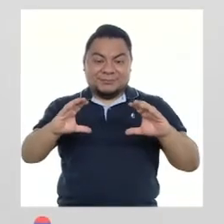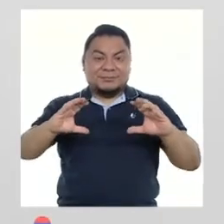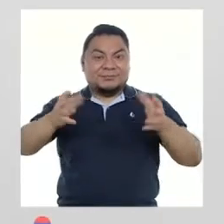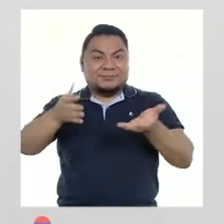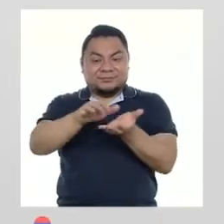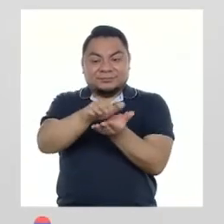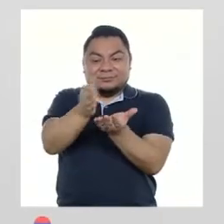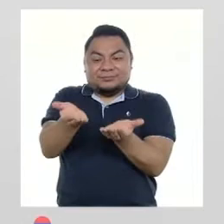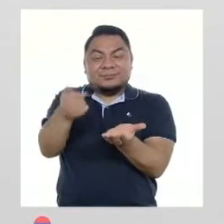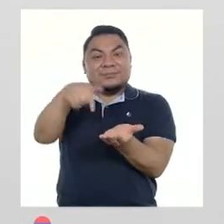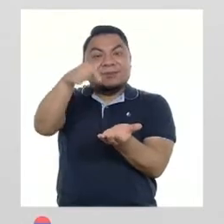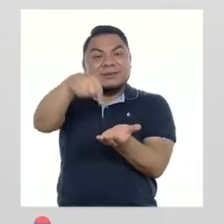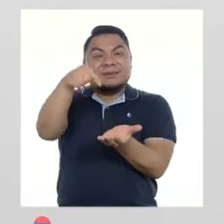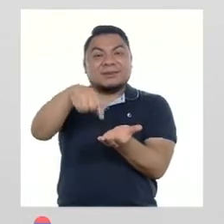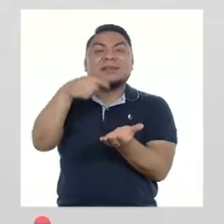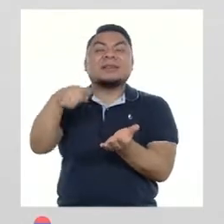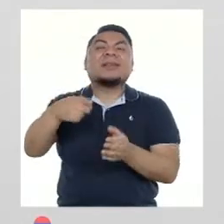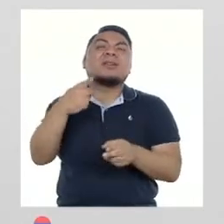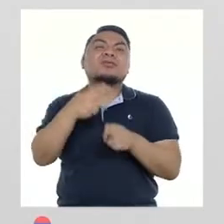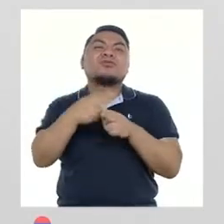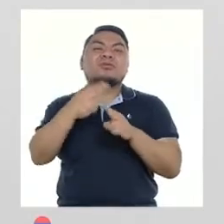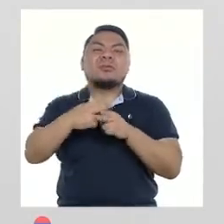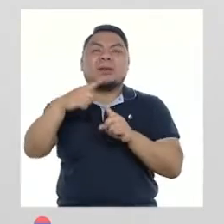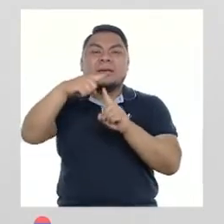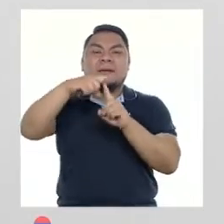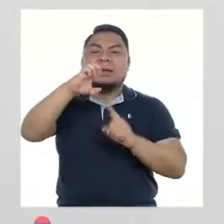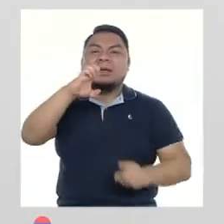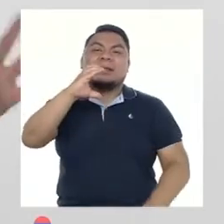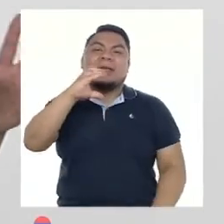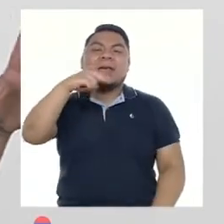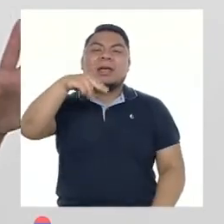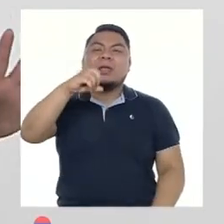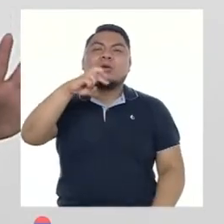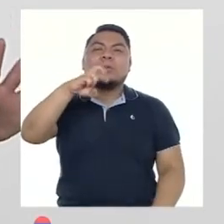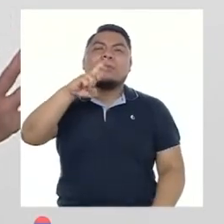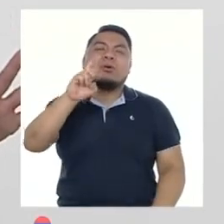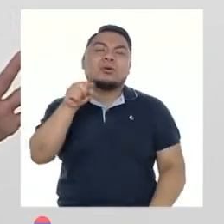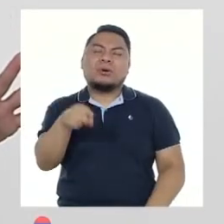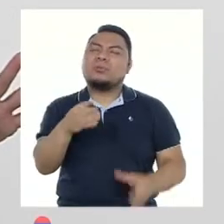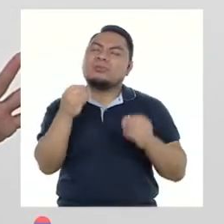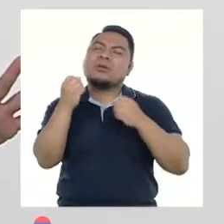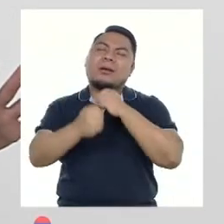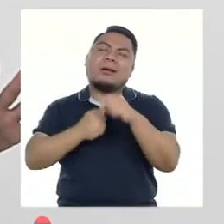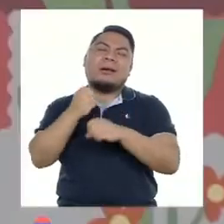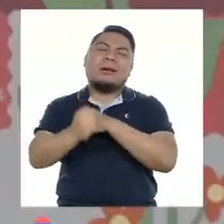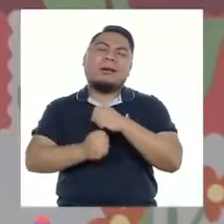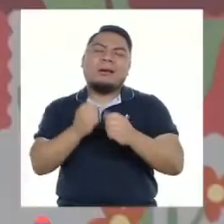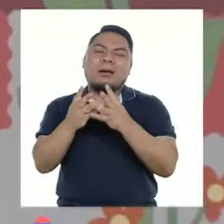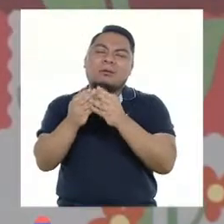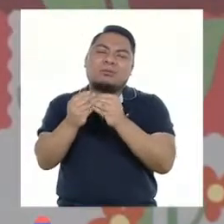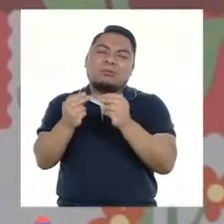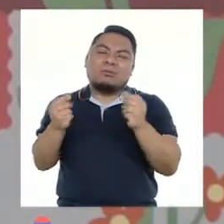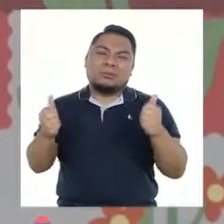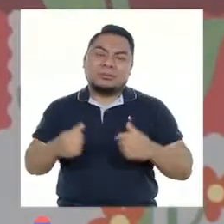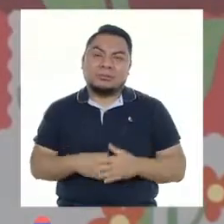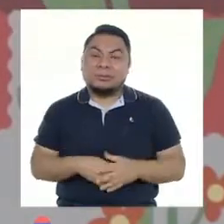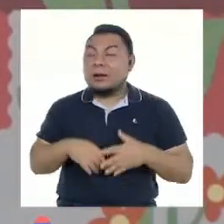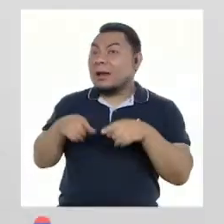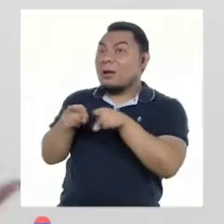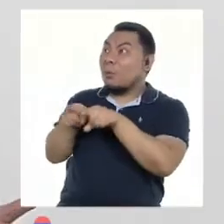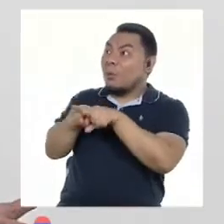hechos de un producto que se llama Tecnopor y demora muchos años en destruirse. ¿Como el